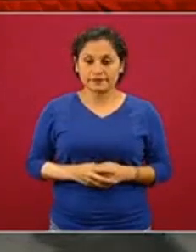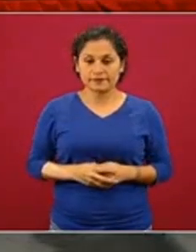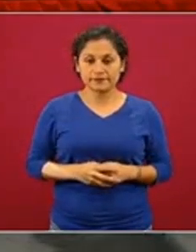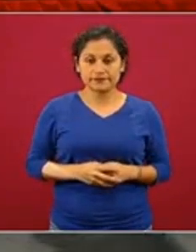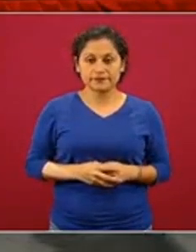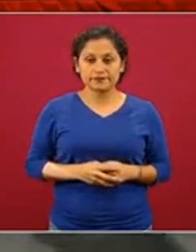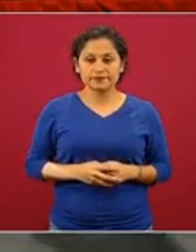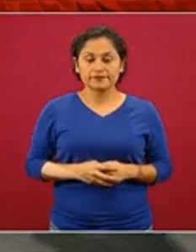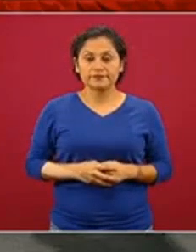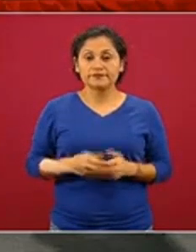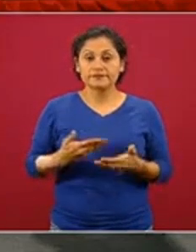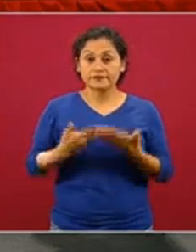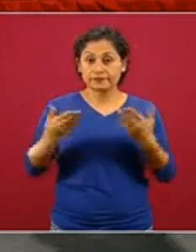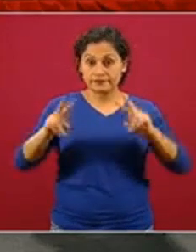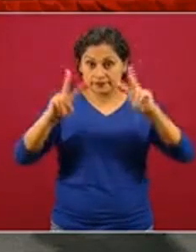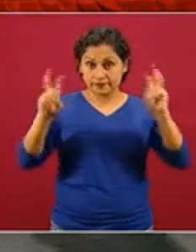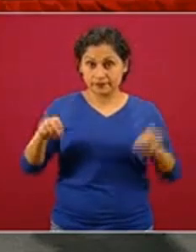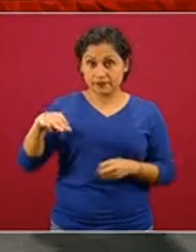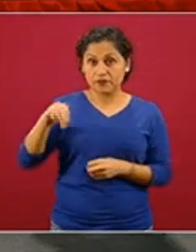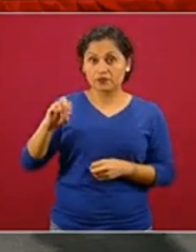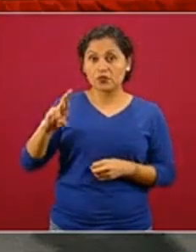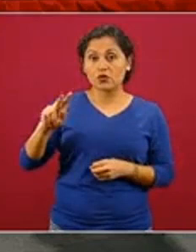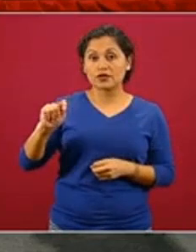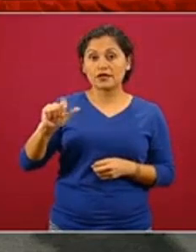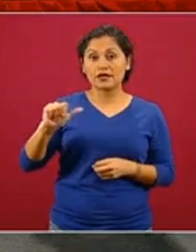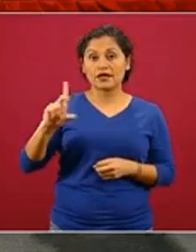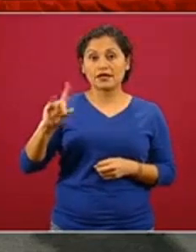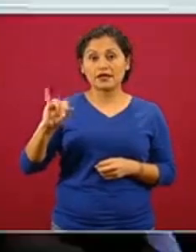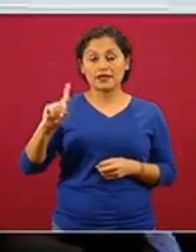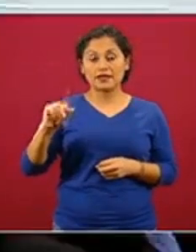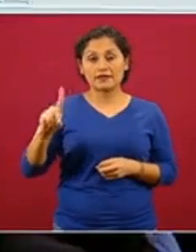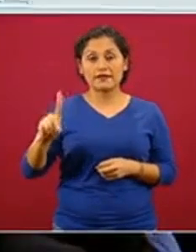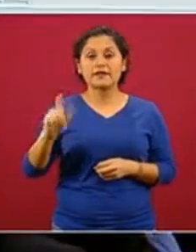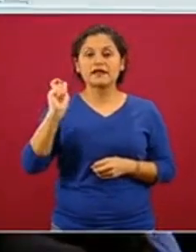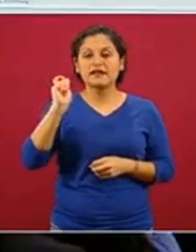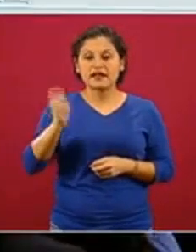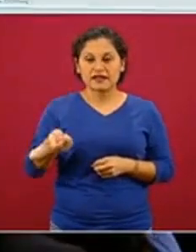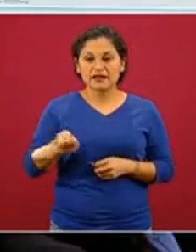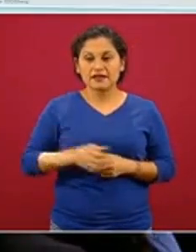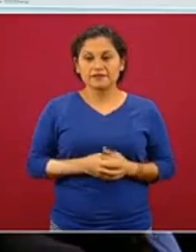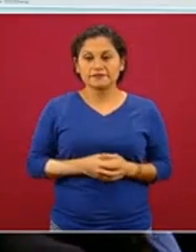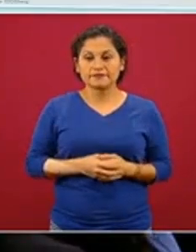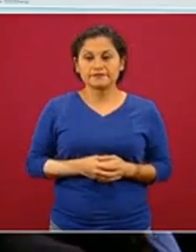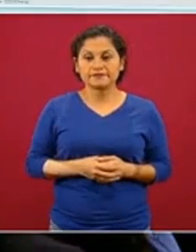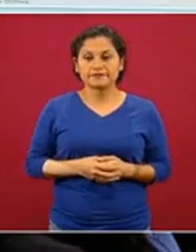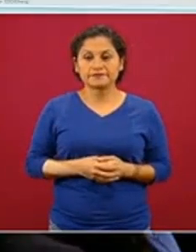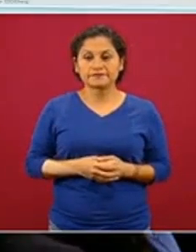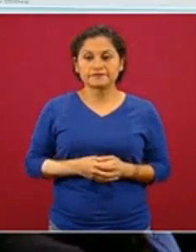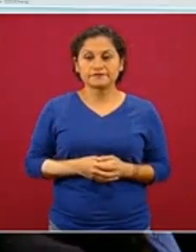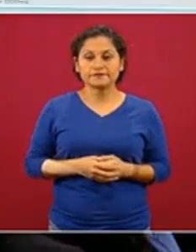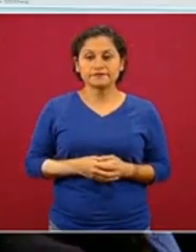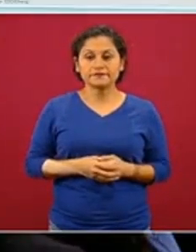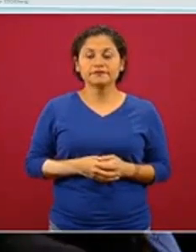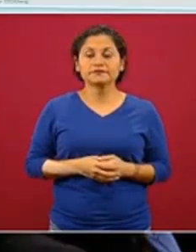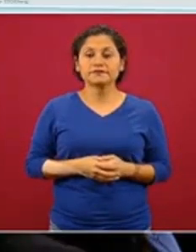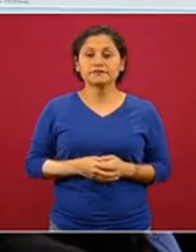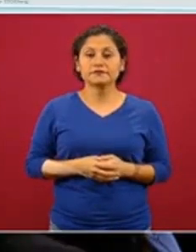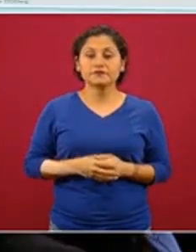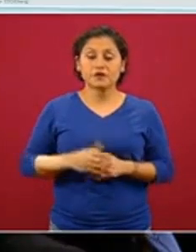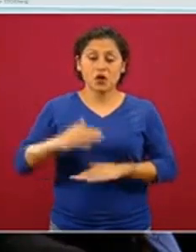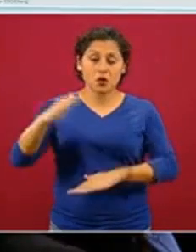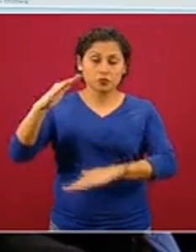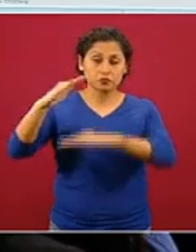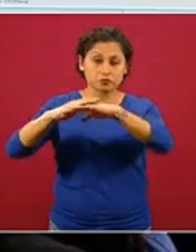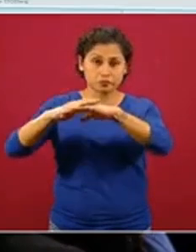La mortalidad, comentábamos ayer, que se mantiene con una larga meseta. El número máximo de